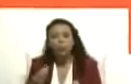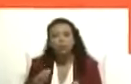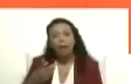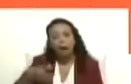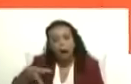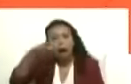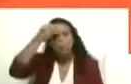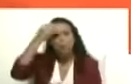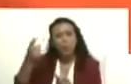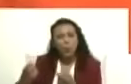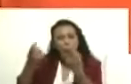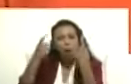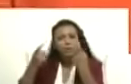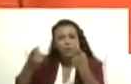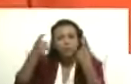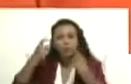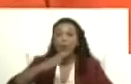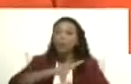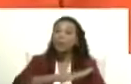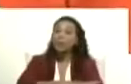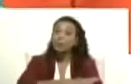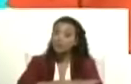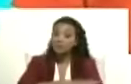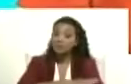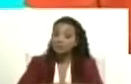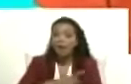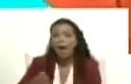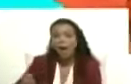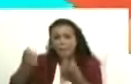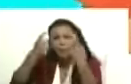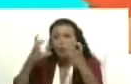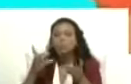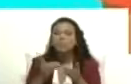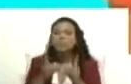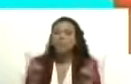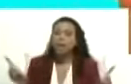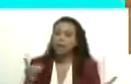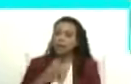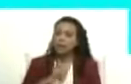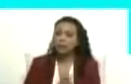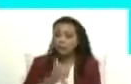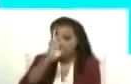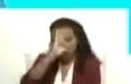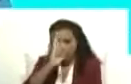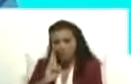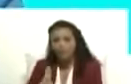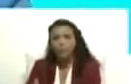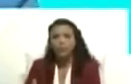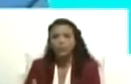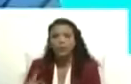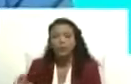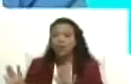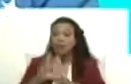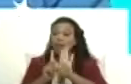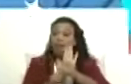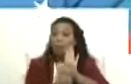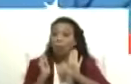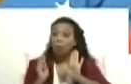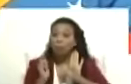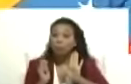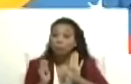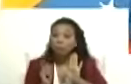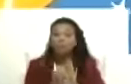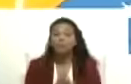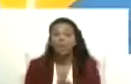lección de civismo, de expresión democrática, de respeto de esta constitución que lo convoca